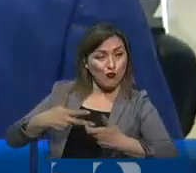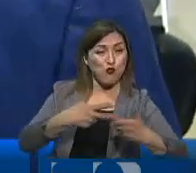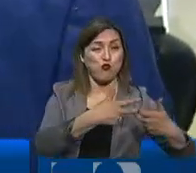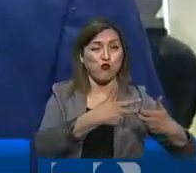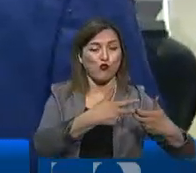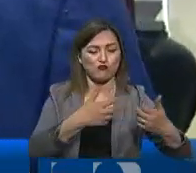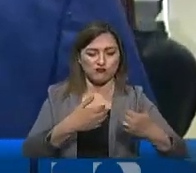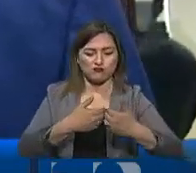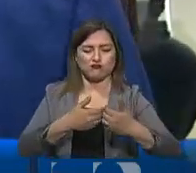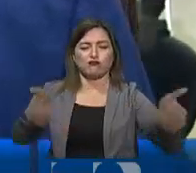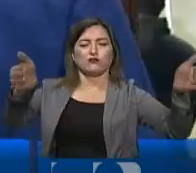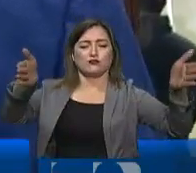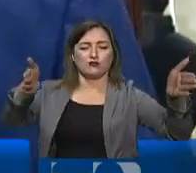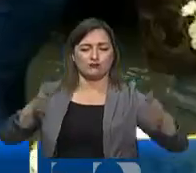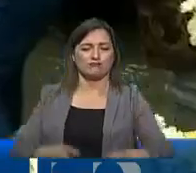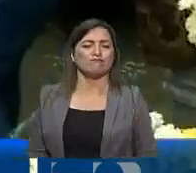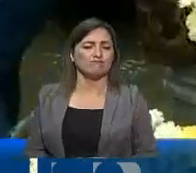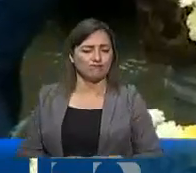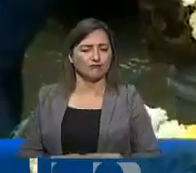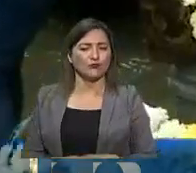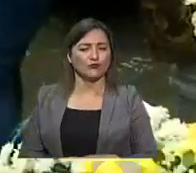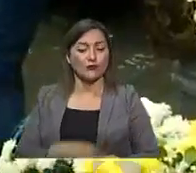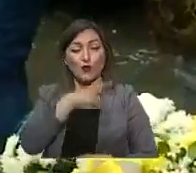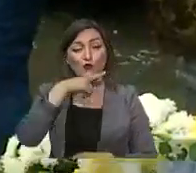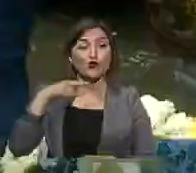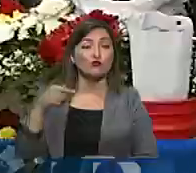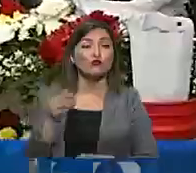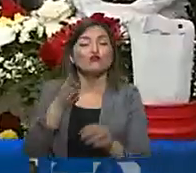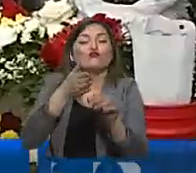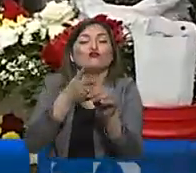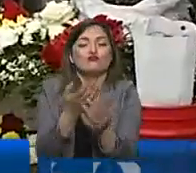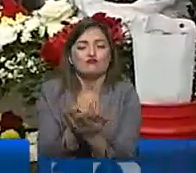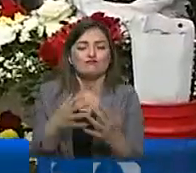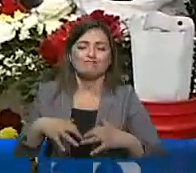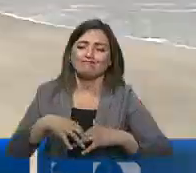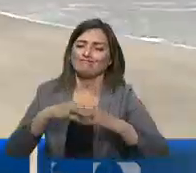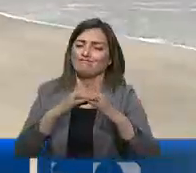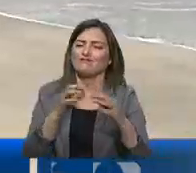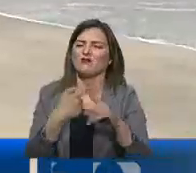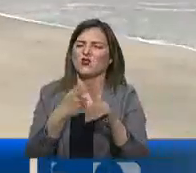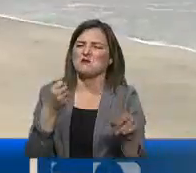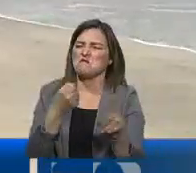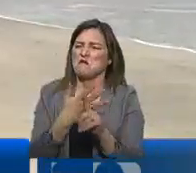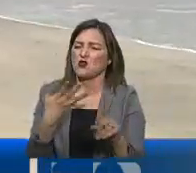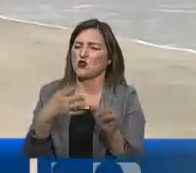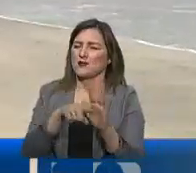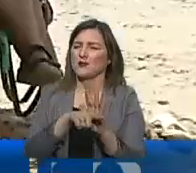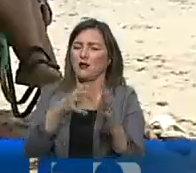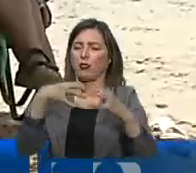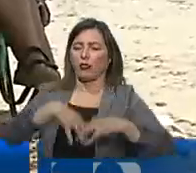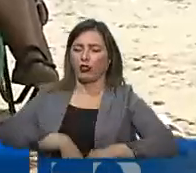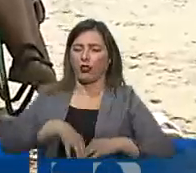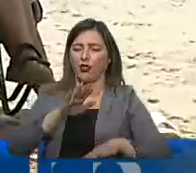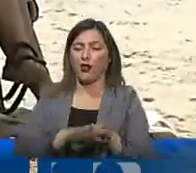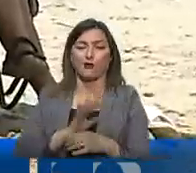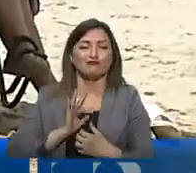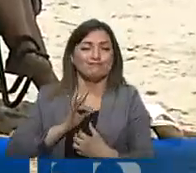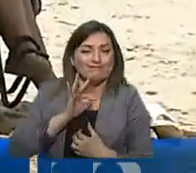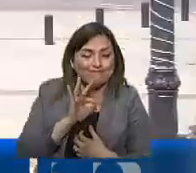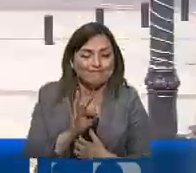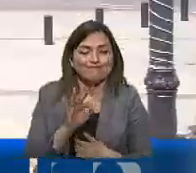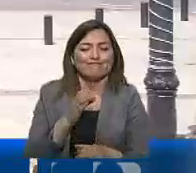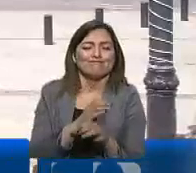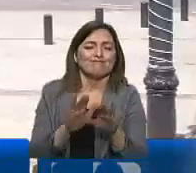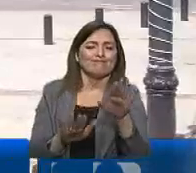de habilitar las vías este feriado tiene como objetivo reactivar la economía para un sector bastante golpeado por la pandemia se